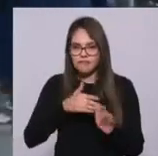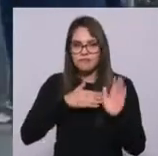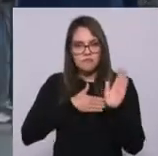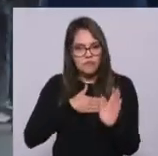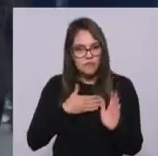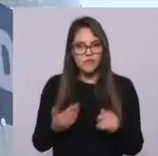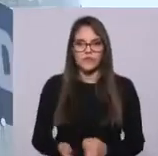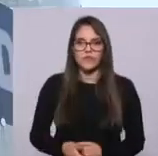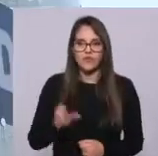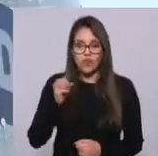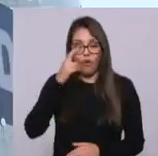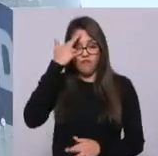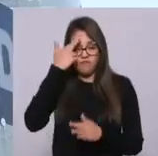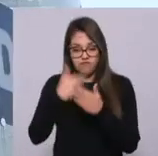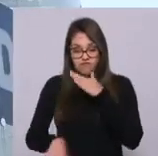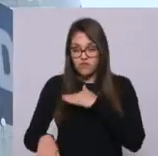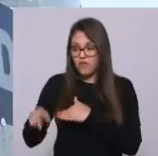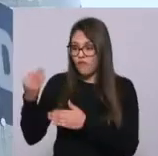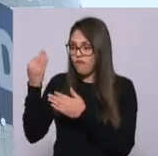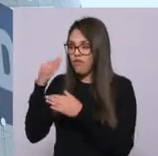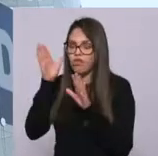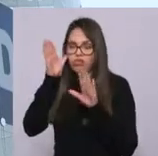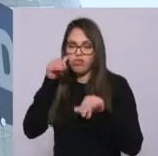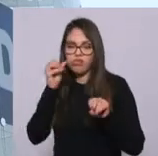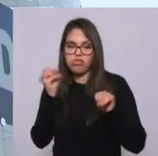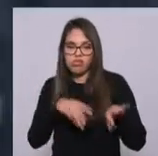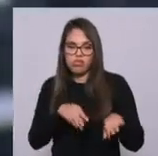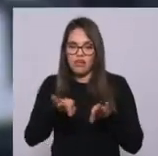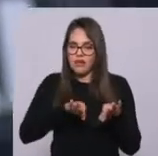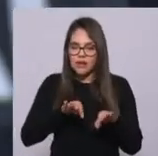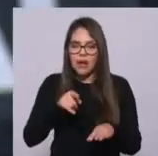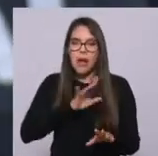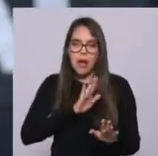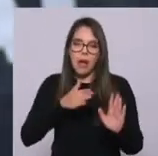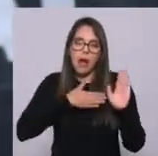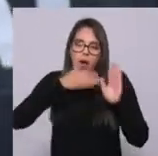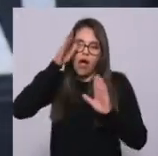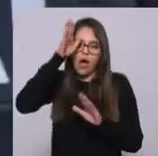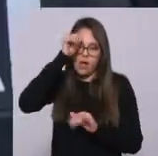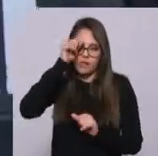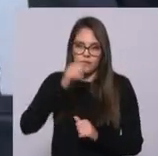manifestarse o faltar a sus servicios. Eric Pinto, 21 Noticias.